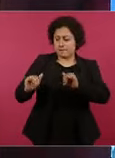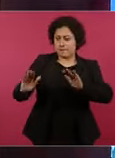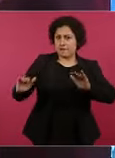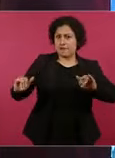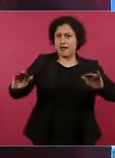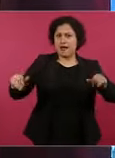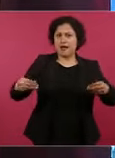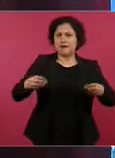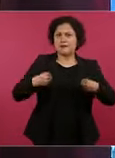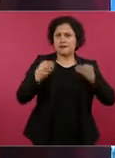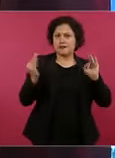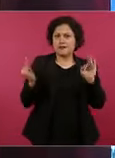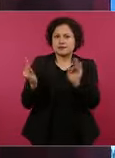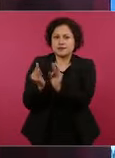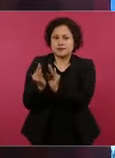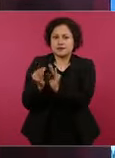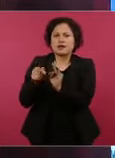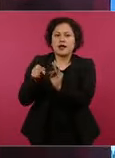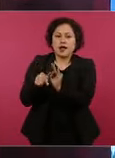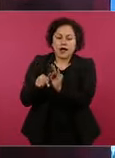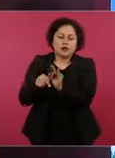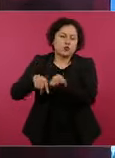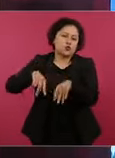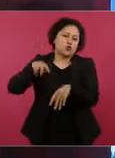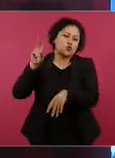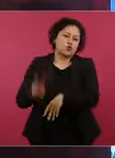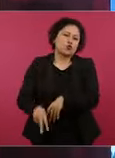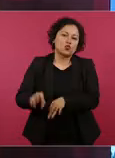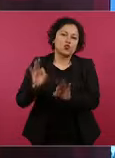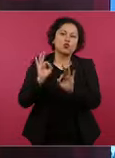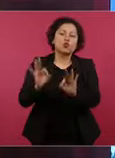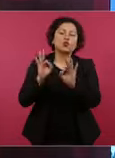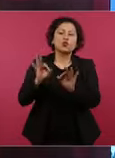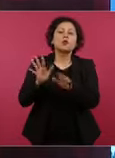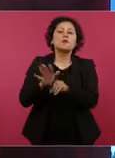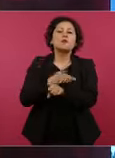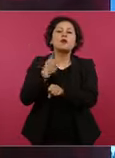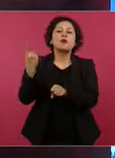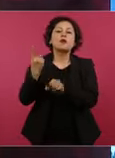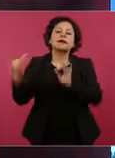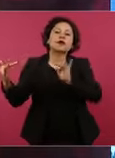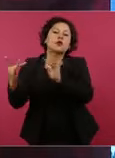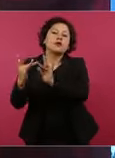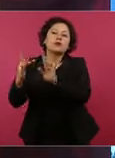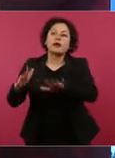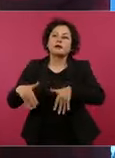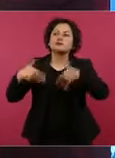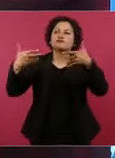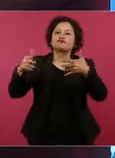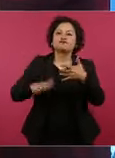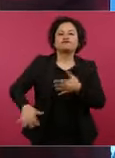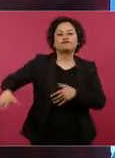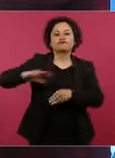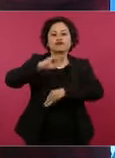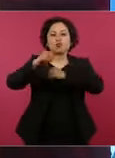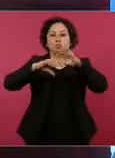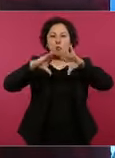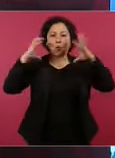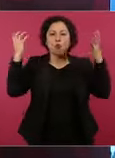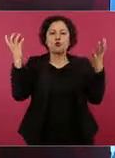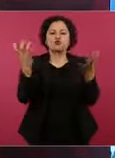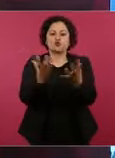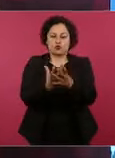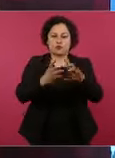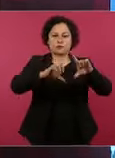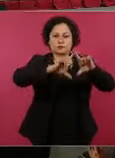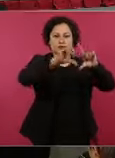Toda la comunicación era por mar y por el Atlántico, por el Golfo.